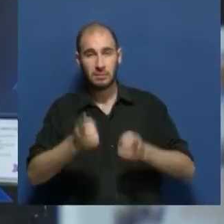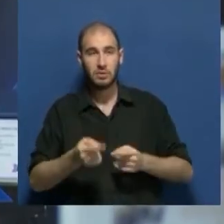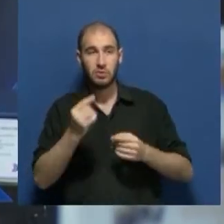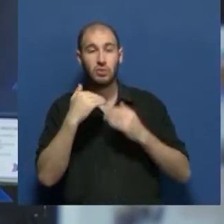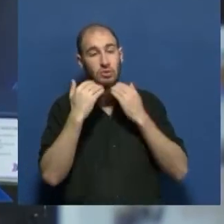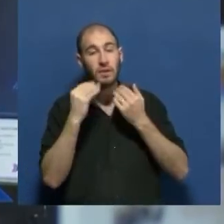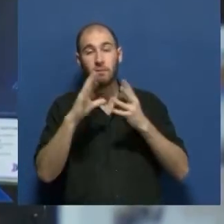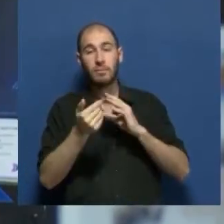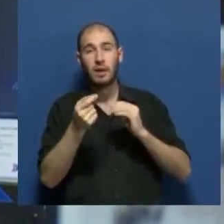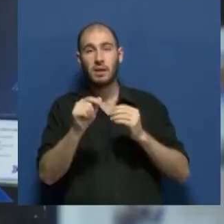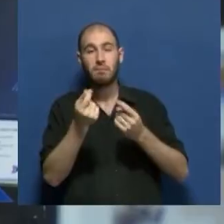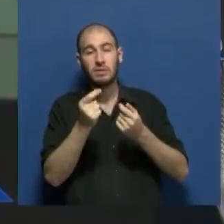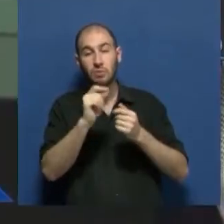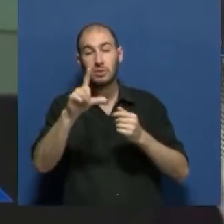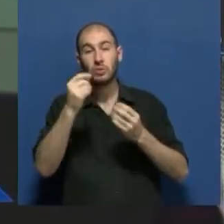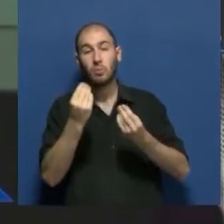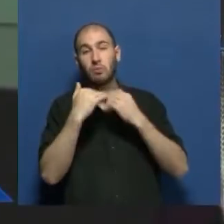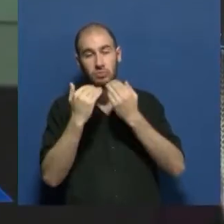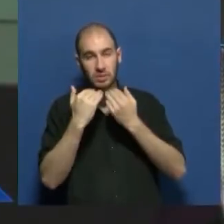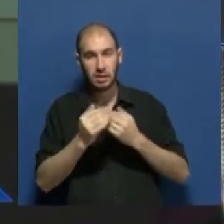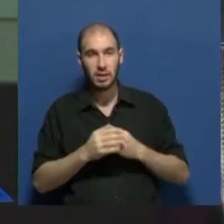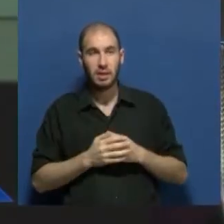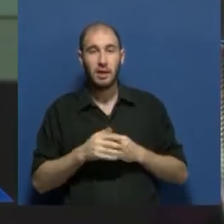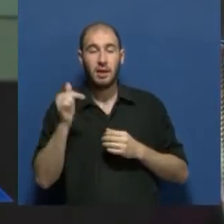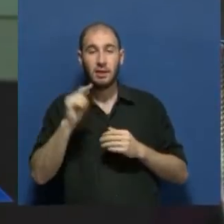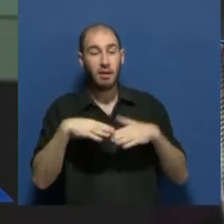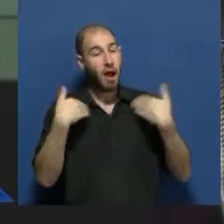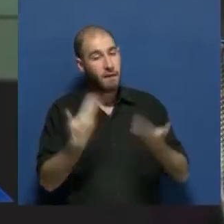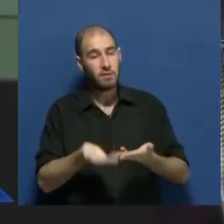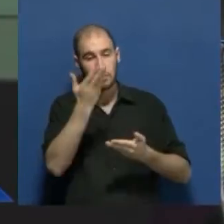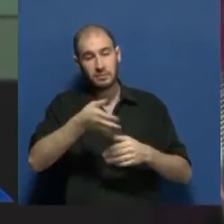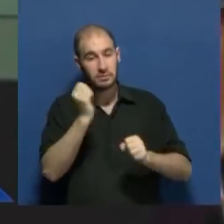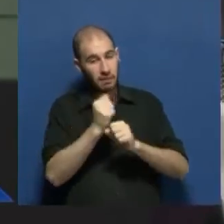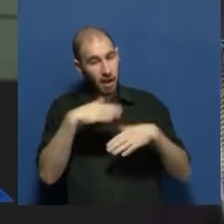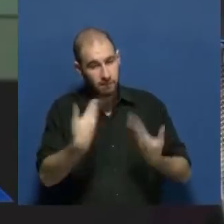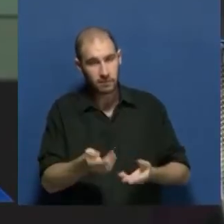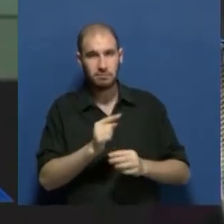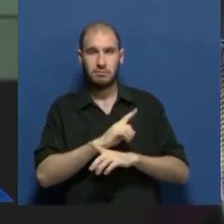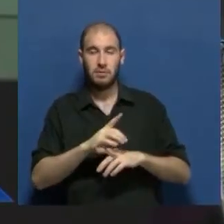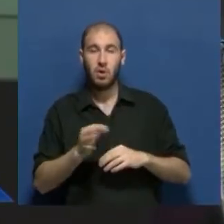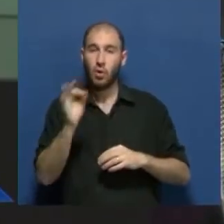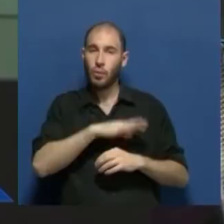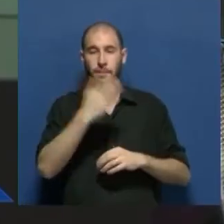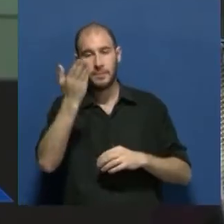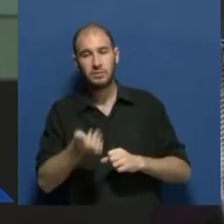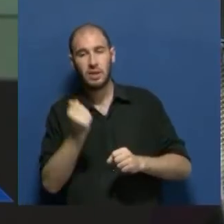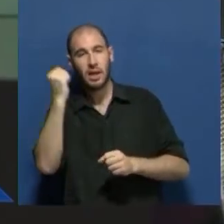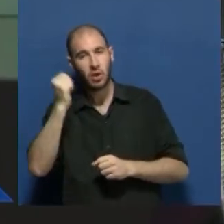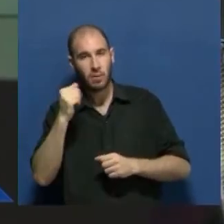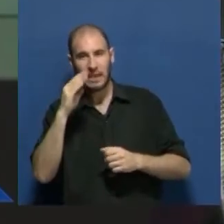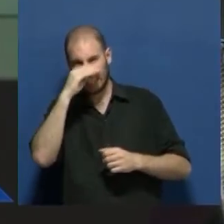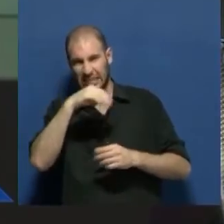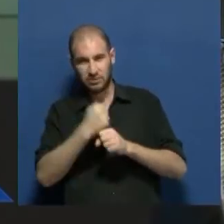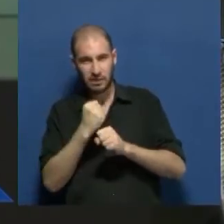cómo se va a medir en este aspecto la inflación, es que lejos de favorecer al trabajador o aquel que está en una economía